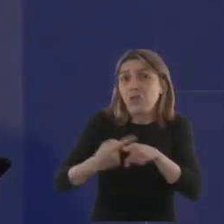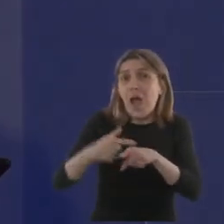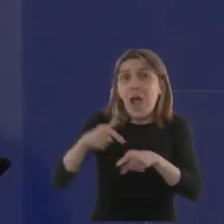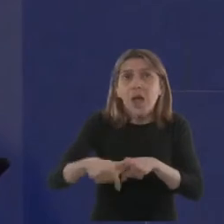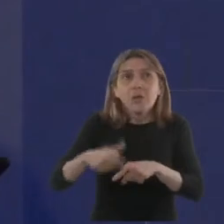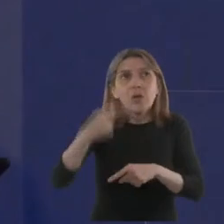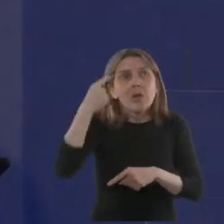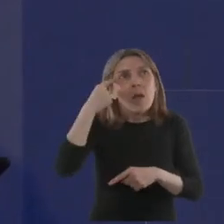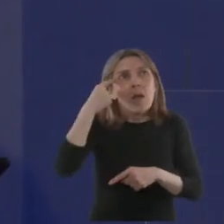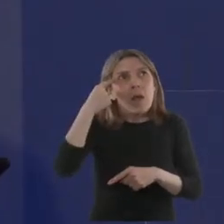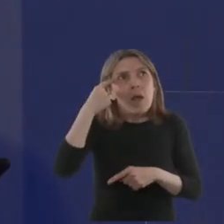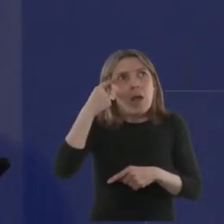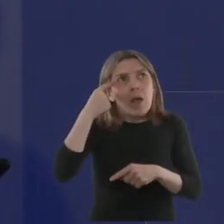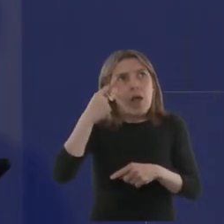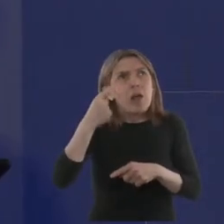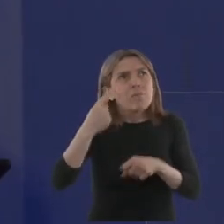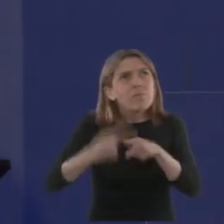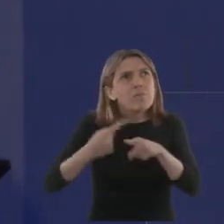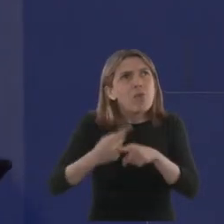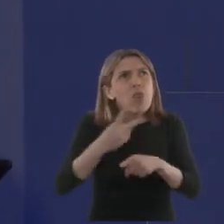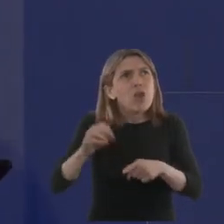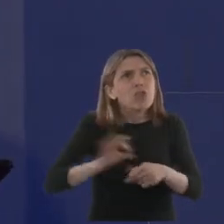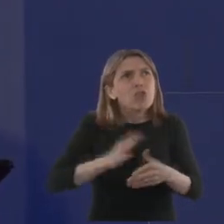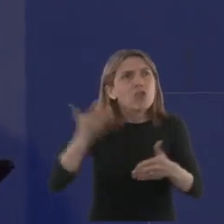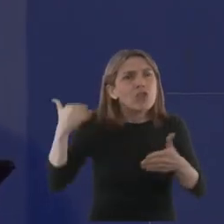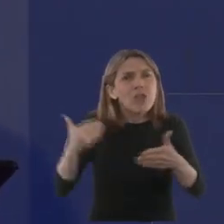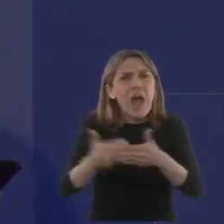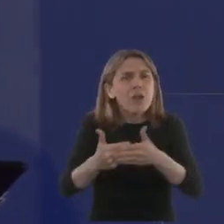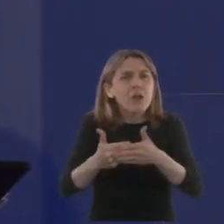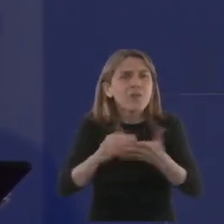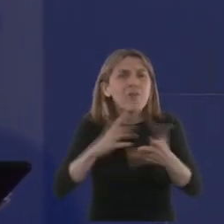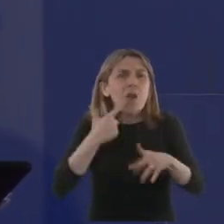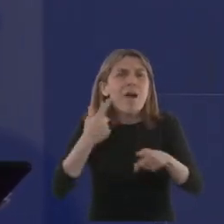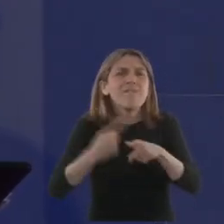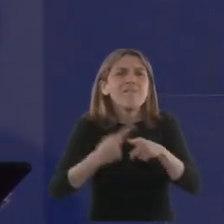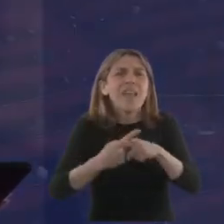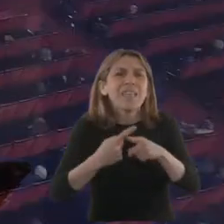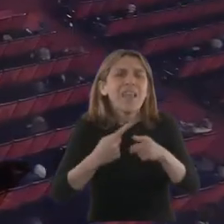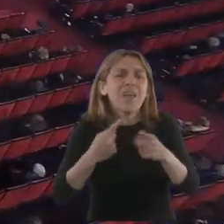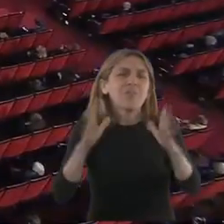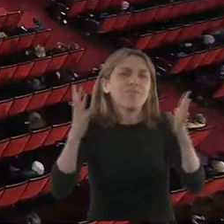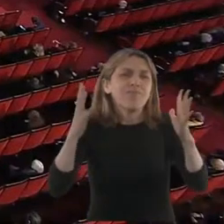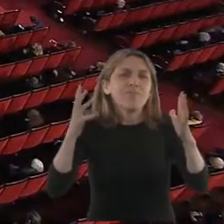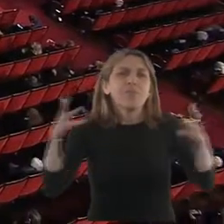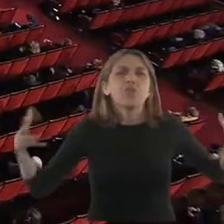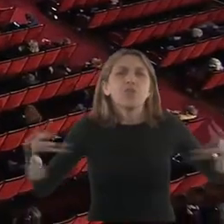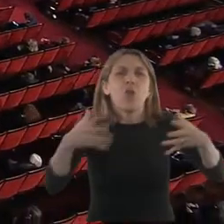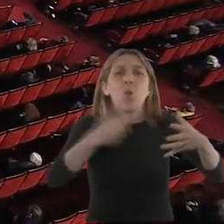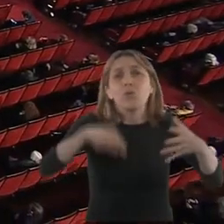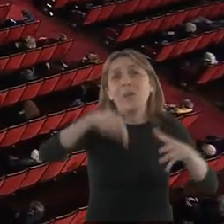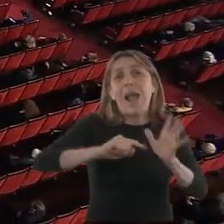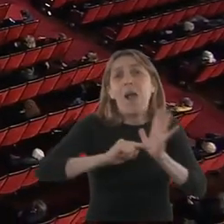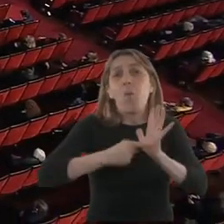invita a celebrarlo de manera colectiva. Lo festejamos aquí en Buenos Aires,